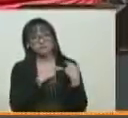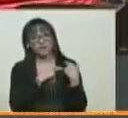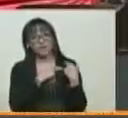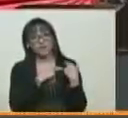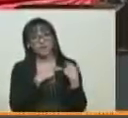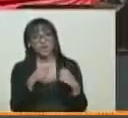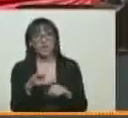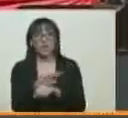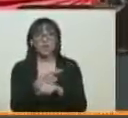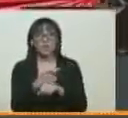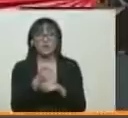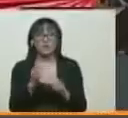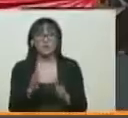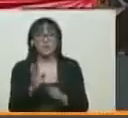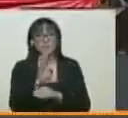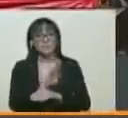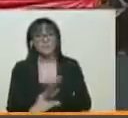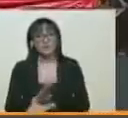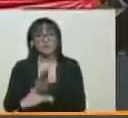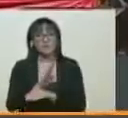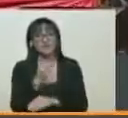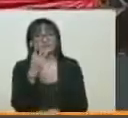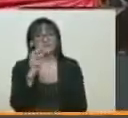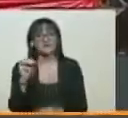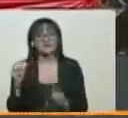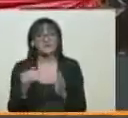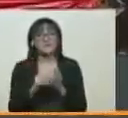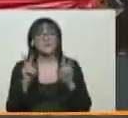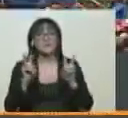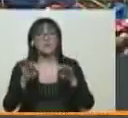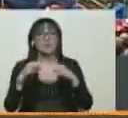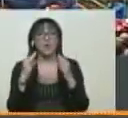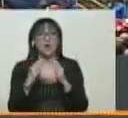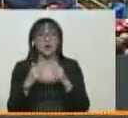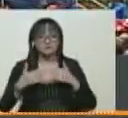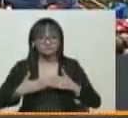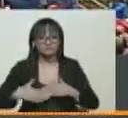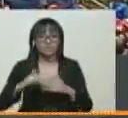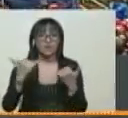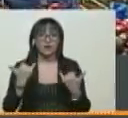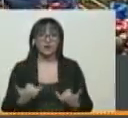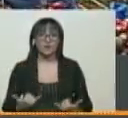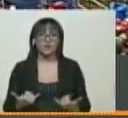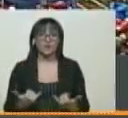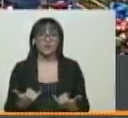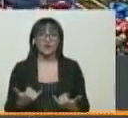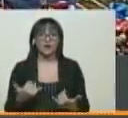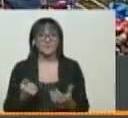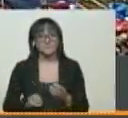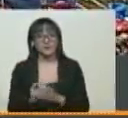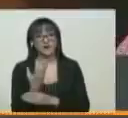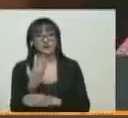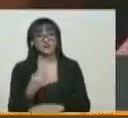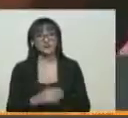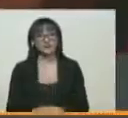gobernador, de proteger 30.000 nuevos hogares a partir de ahora, en el mes de mayo,